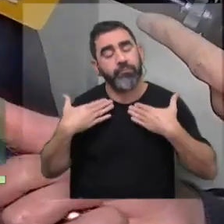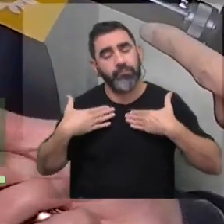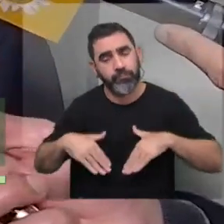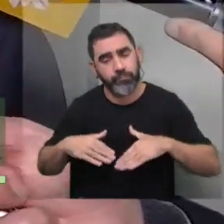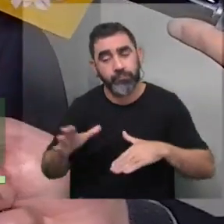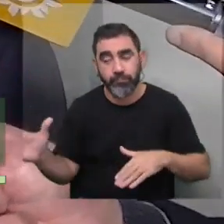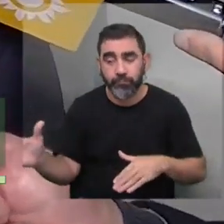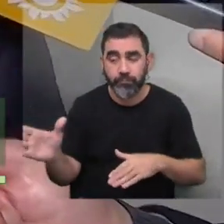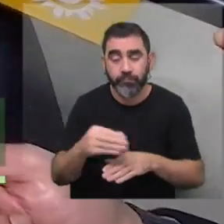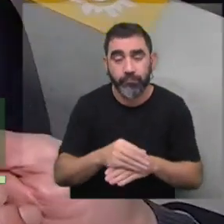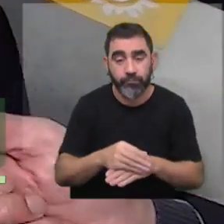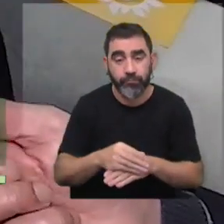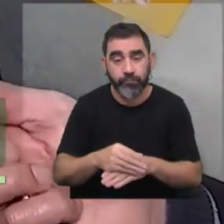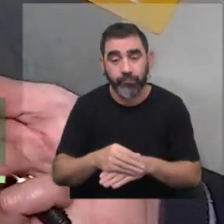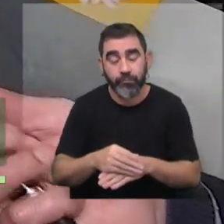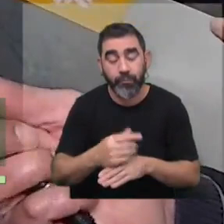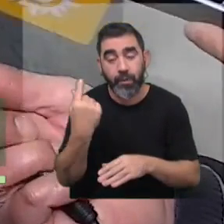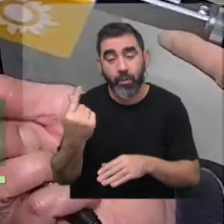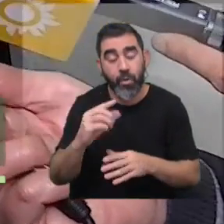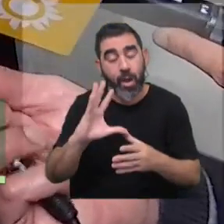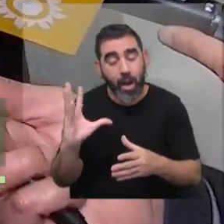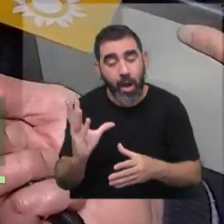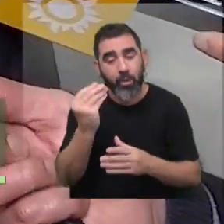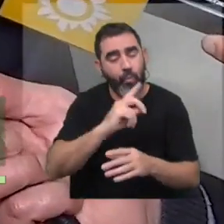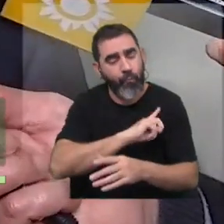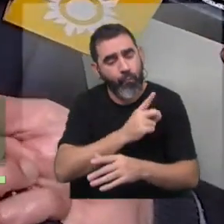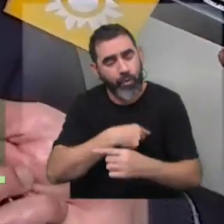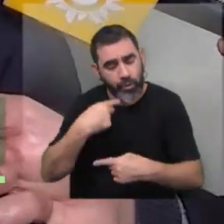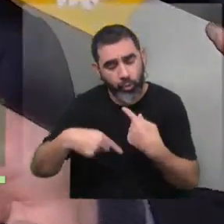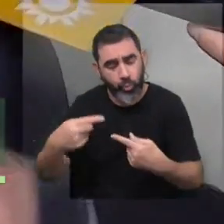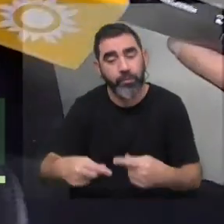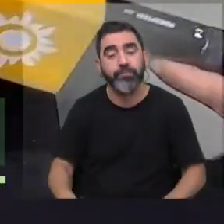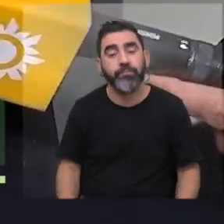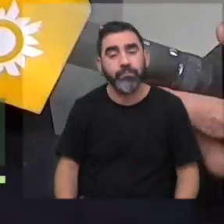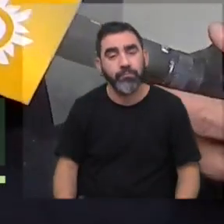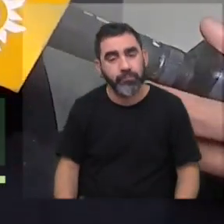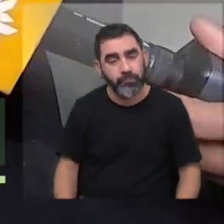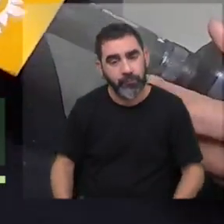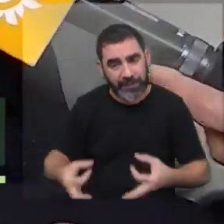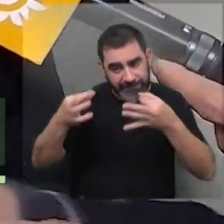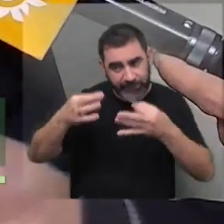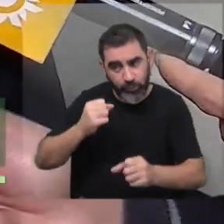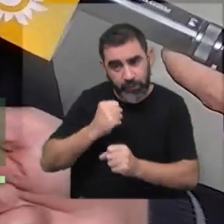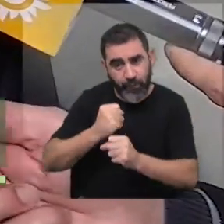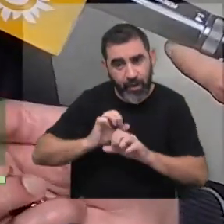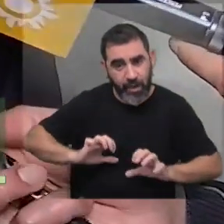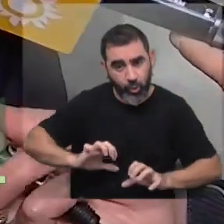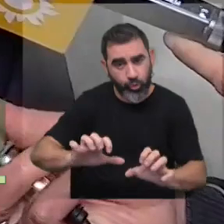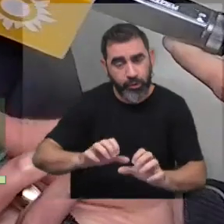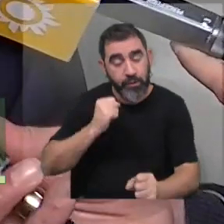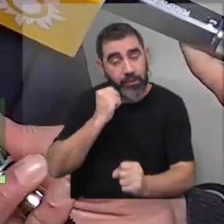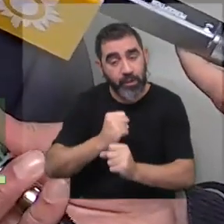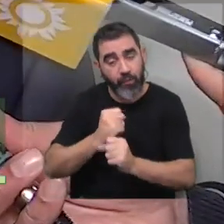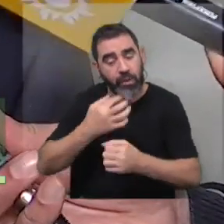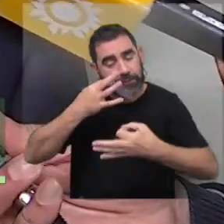todos los este a todo lo que corresponde de que casmu está fuerte y sigue para adelante se pueden asegurar los puestos de trabajo los puestos de trabajo